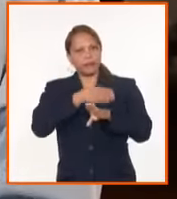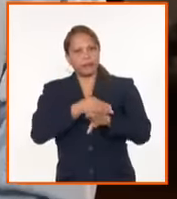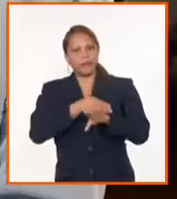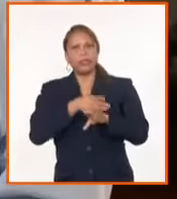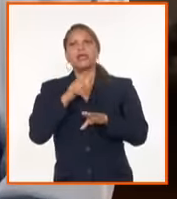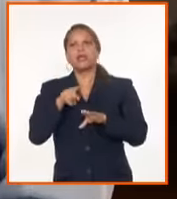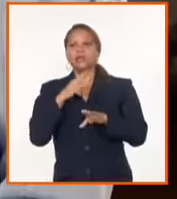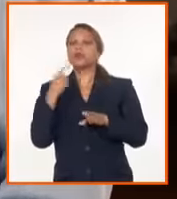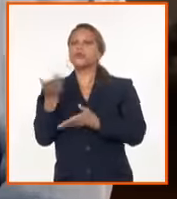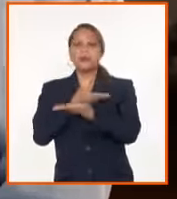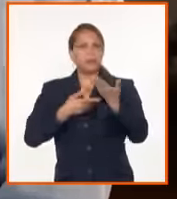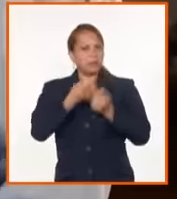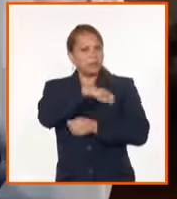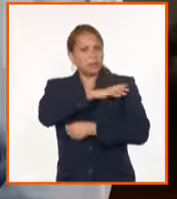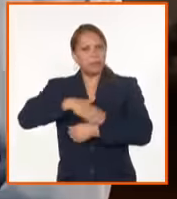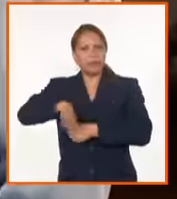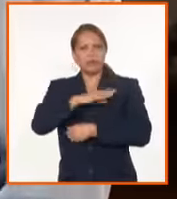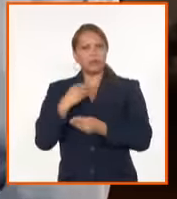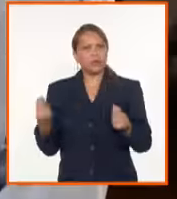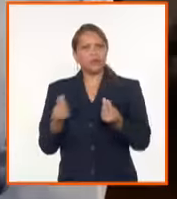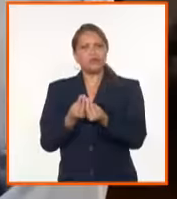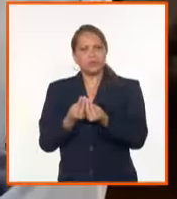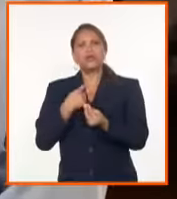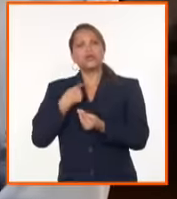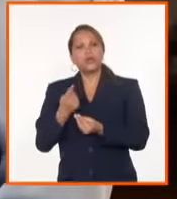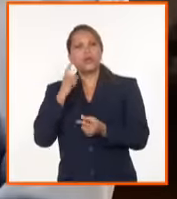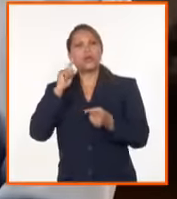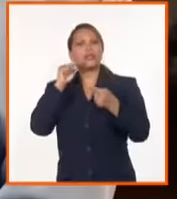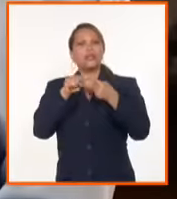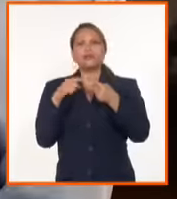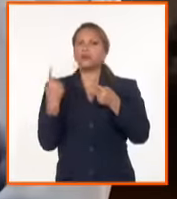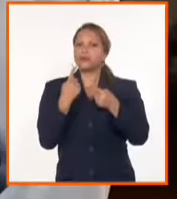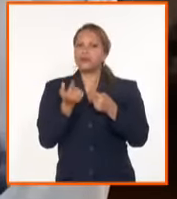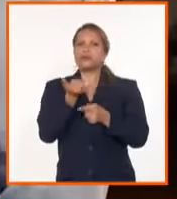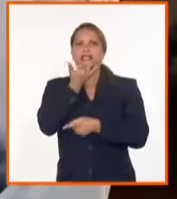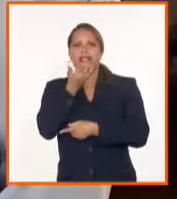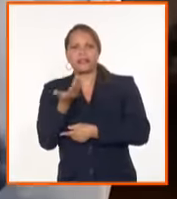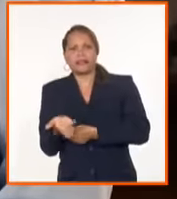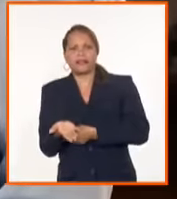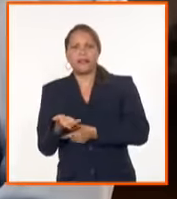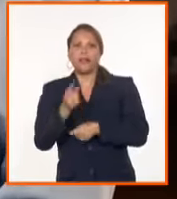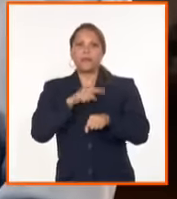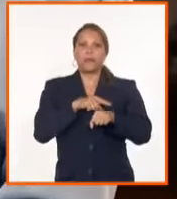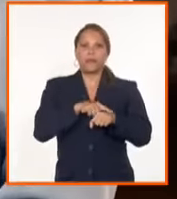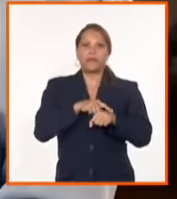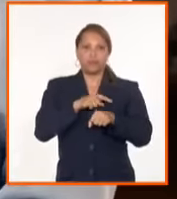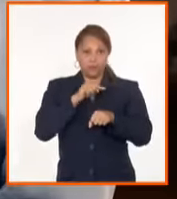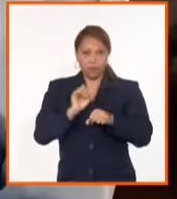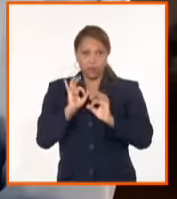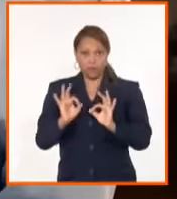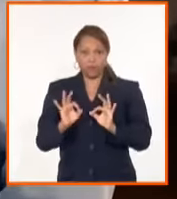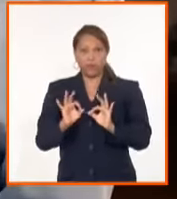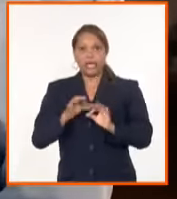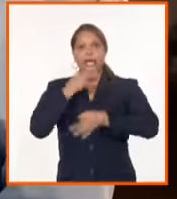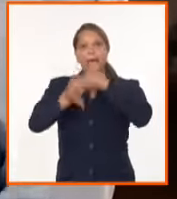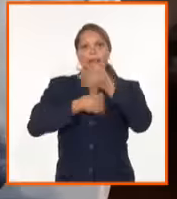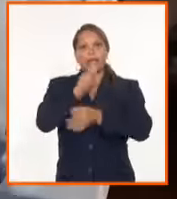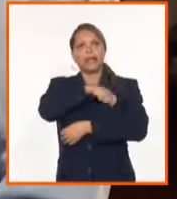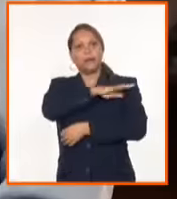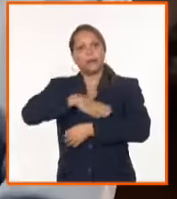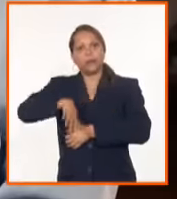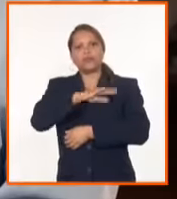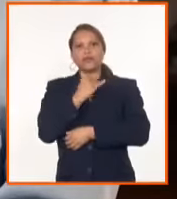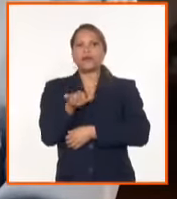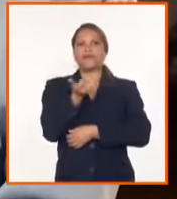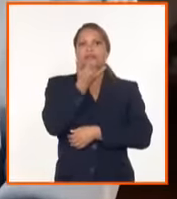vamos a compartir con la población porque tenemos toda la intención de rectificar en el menor tiempo posible todas esas